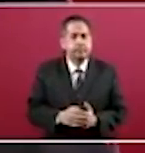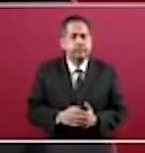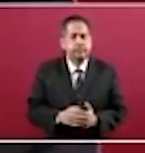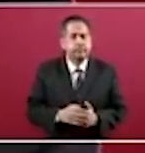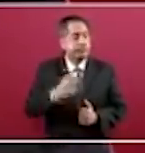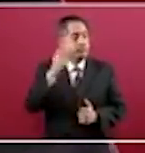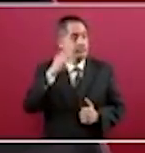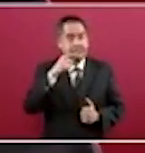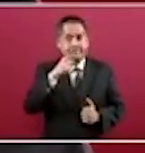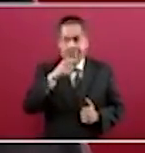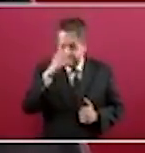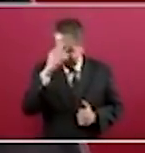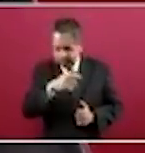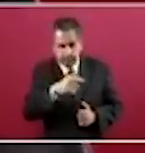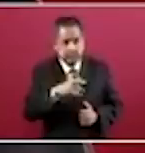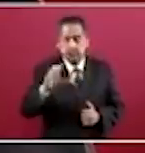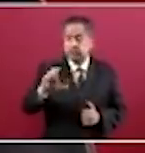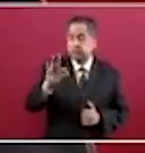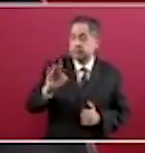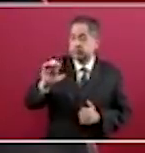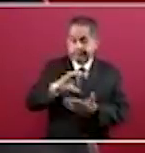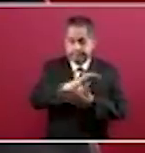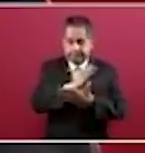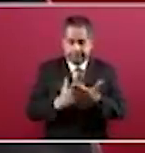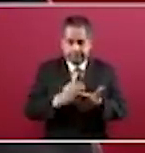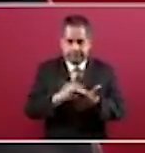que tenían contratos con la Comisión Federal de Electricidad?